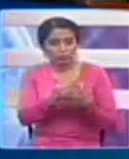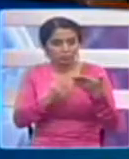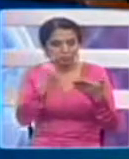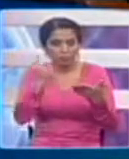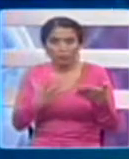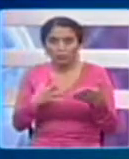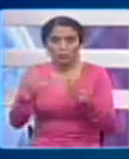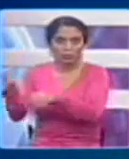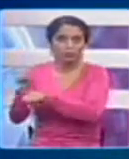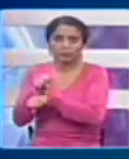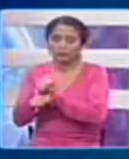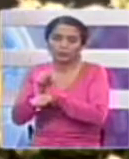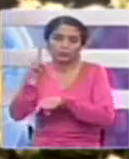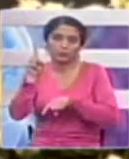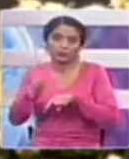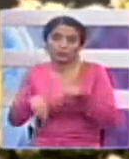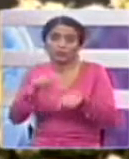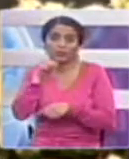antes.